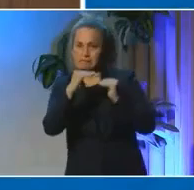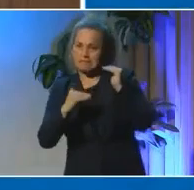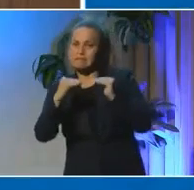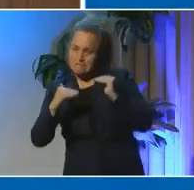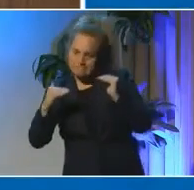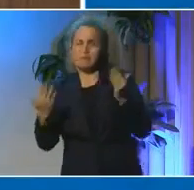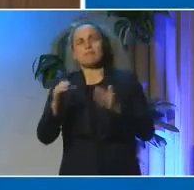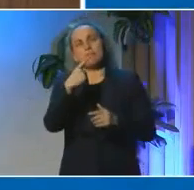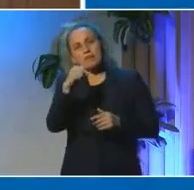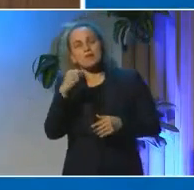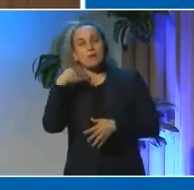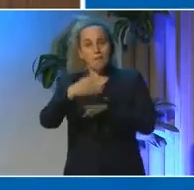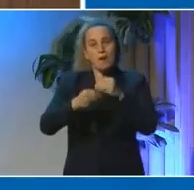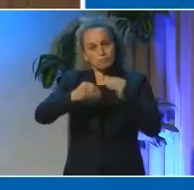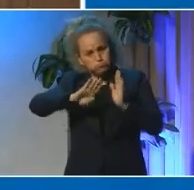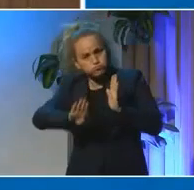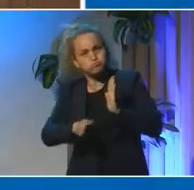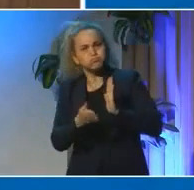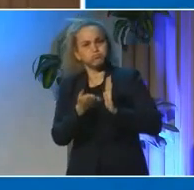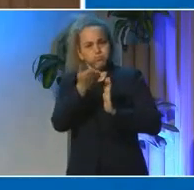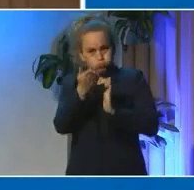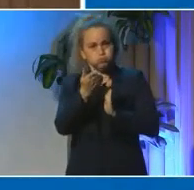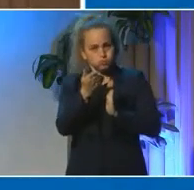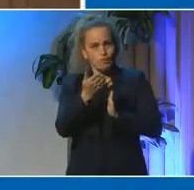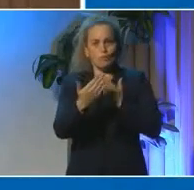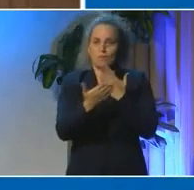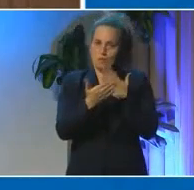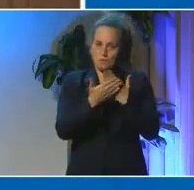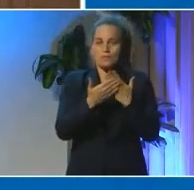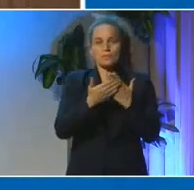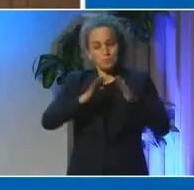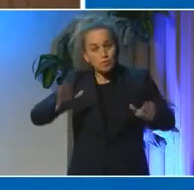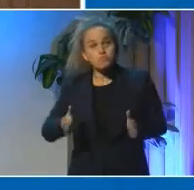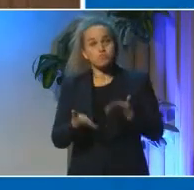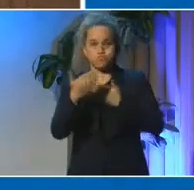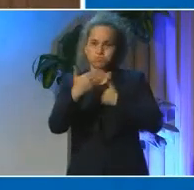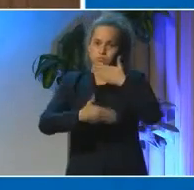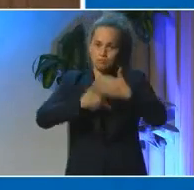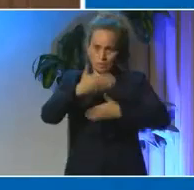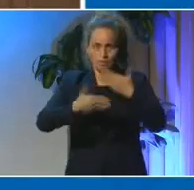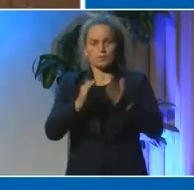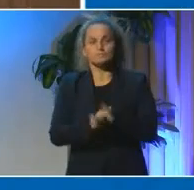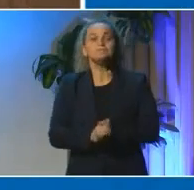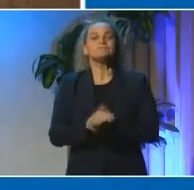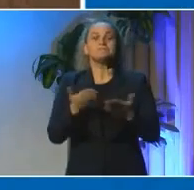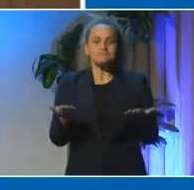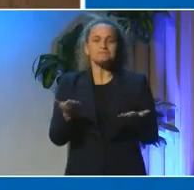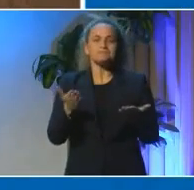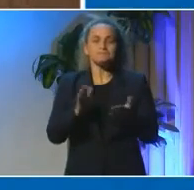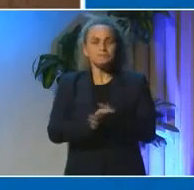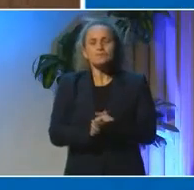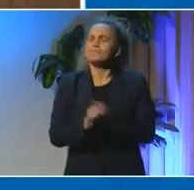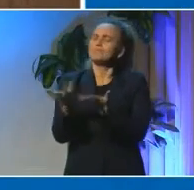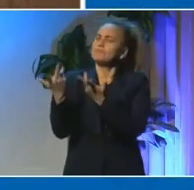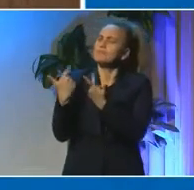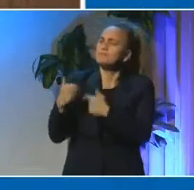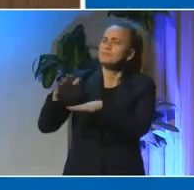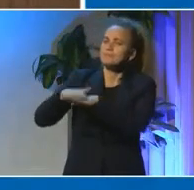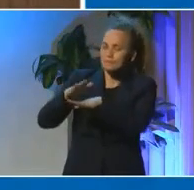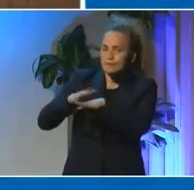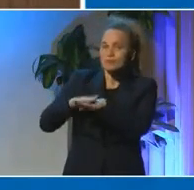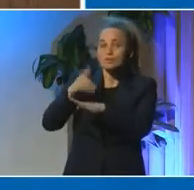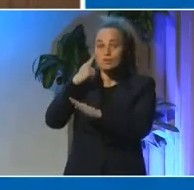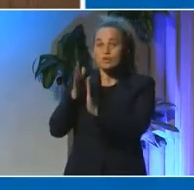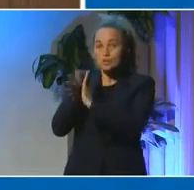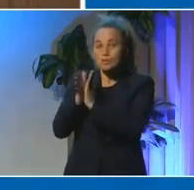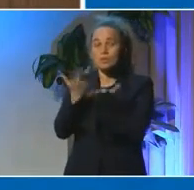términos digitales pero también unos avances considerables en términos de crecimiento pero entonces tú cuentas algo muy valioso y es